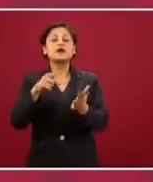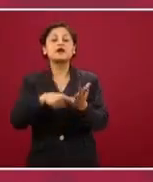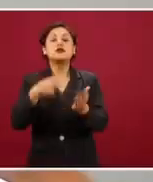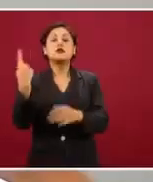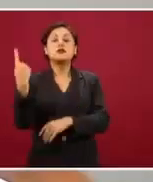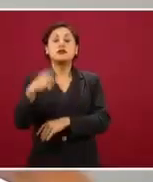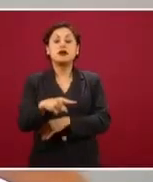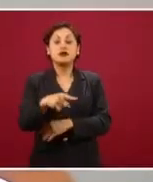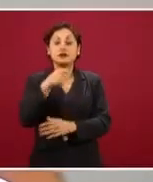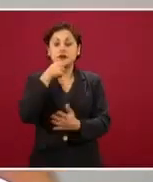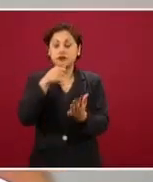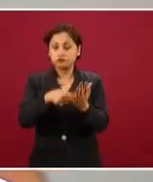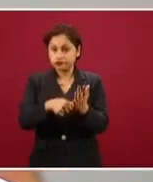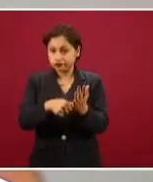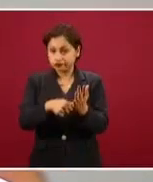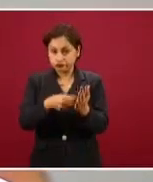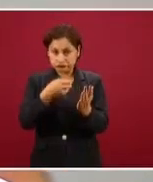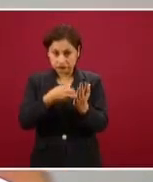no